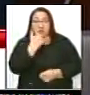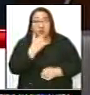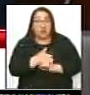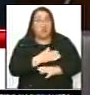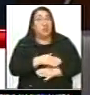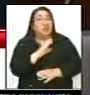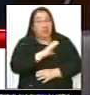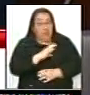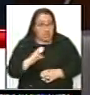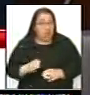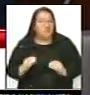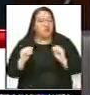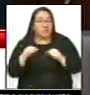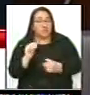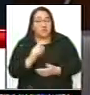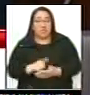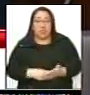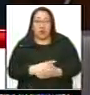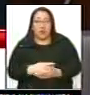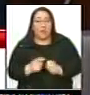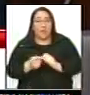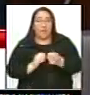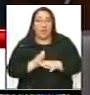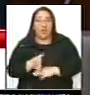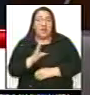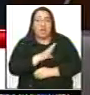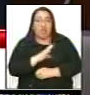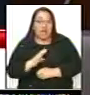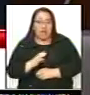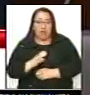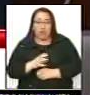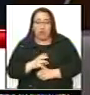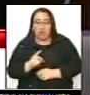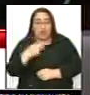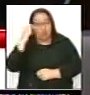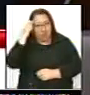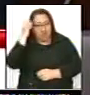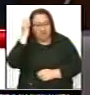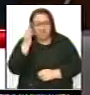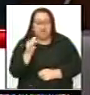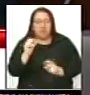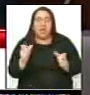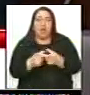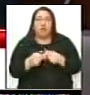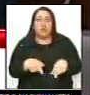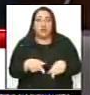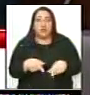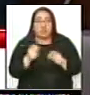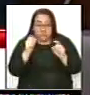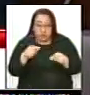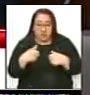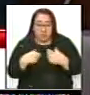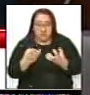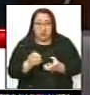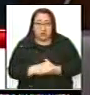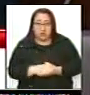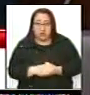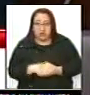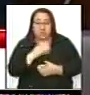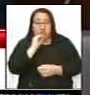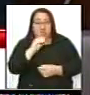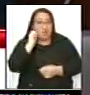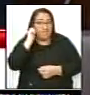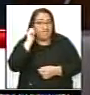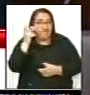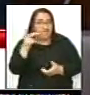Callao. Se anuló el peaje del Callao, fue una decisión política a raíz de la comisión. Y eso es lo que queremos, llamar la atención